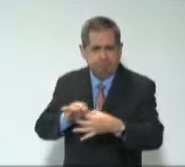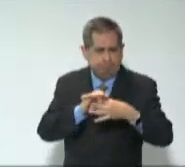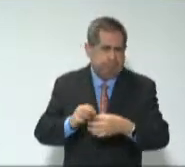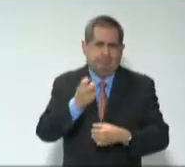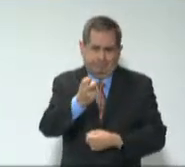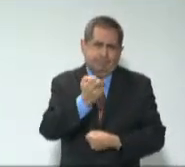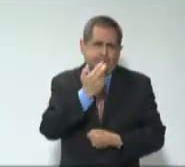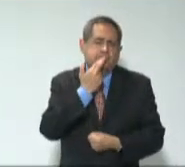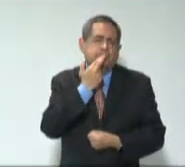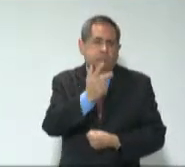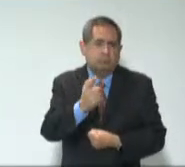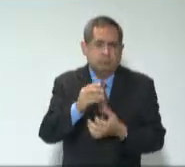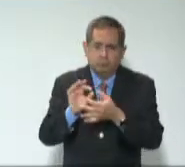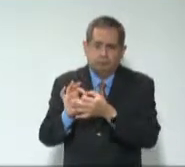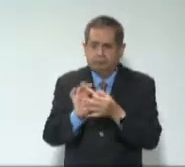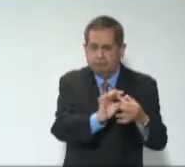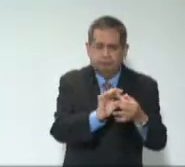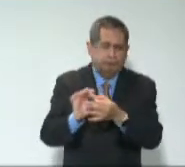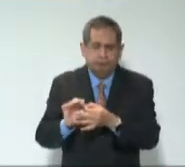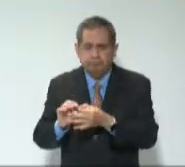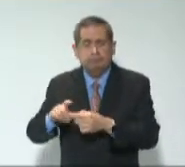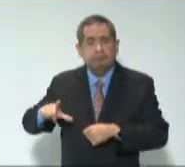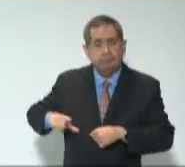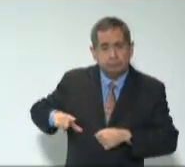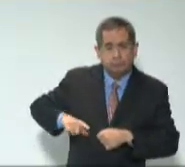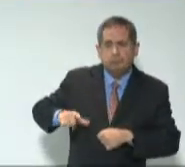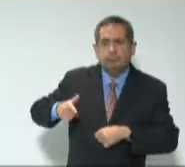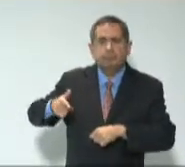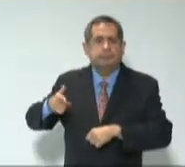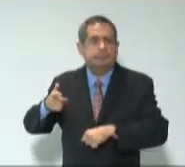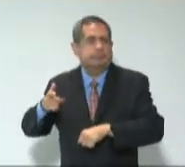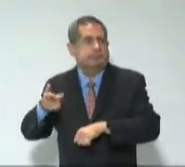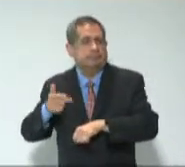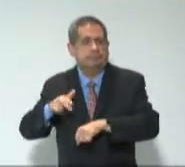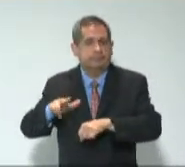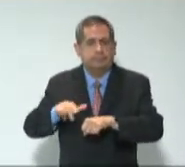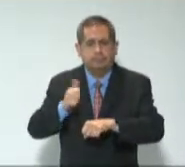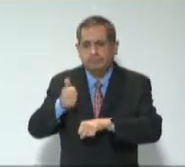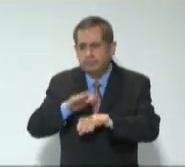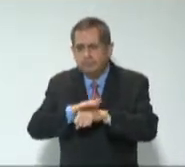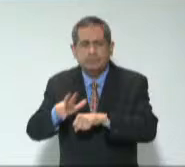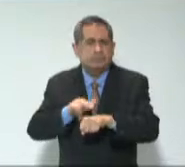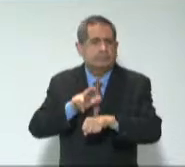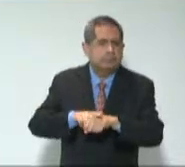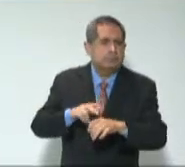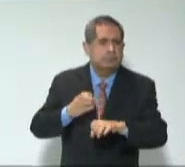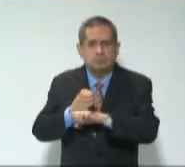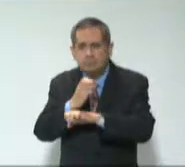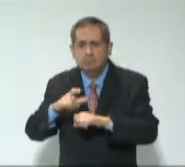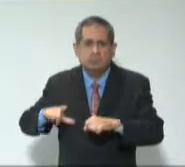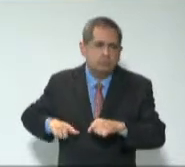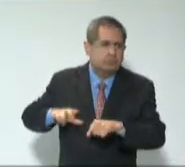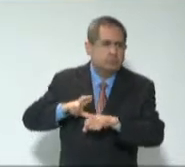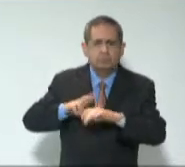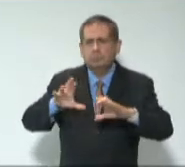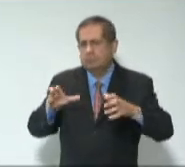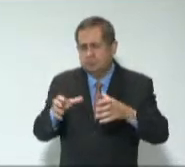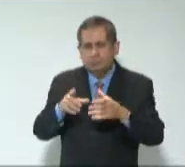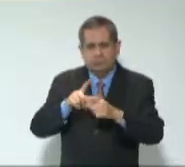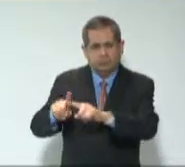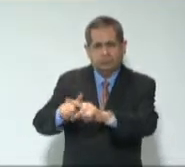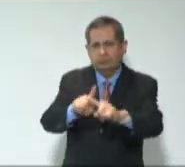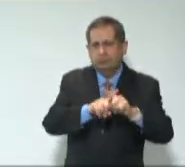colaboración entre entre administraciones nacional regional local también entre entre administraciones de de